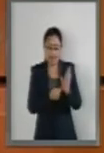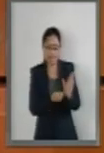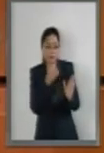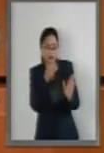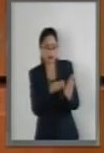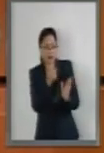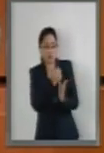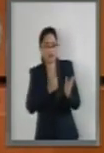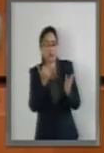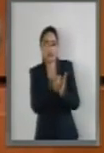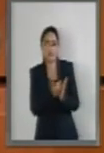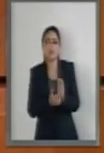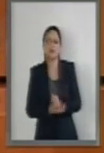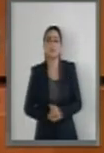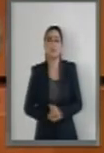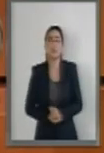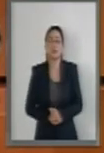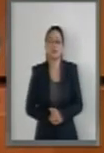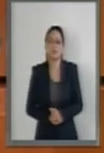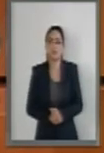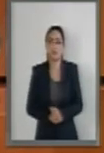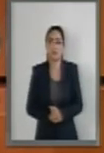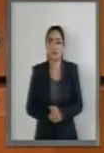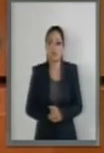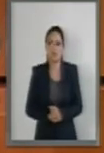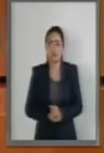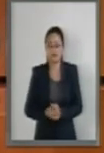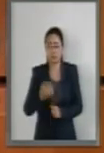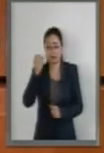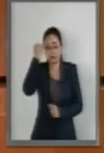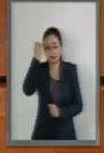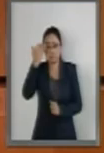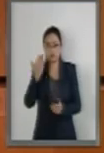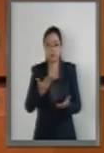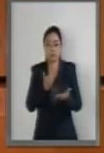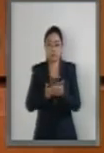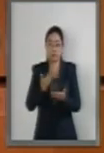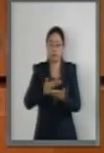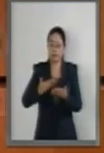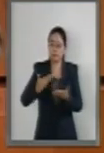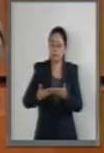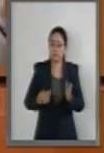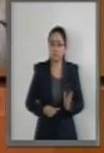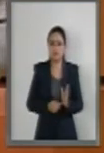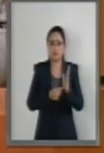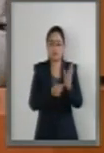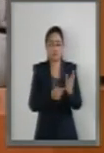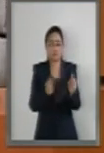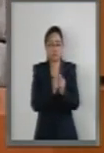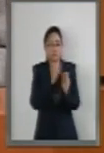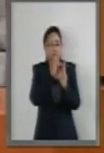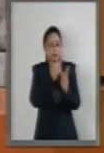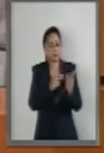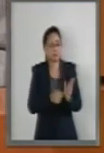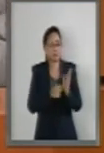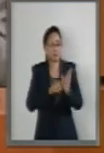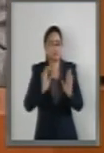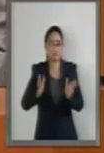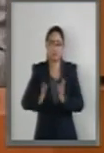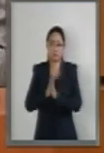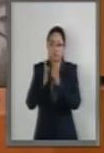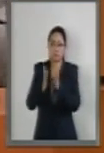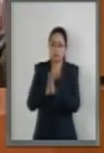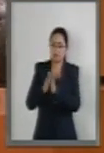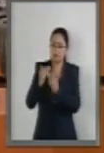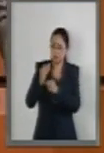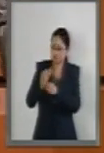urbano. En esta iniciativa que se está presentando, ya dictaminada, pues han participado, no de ahorita,